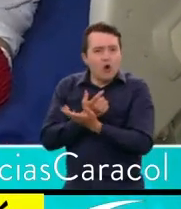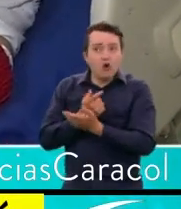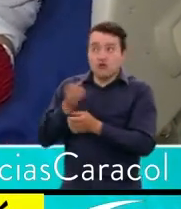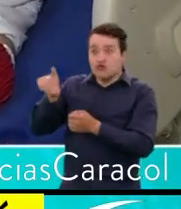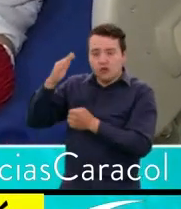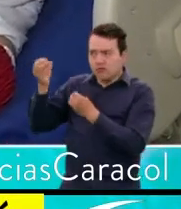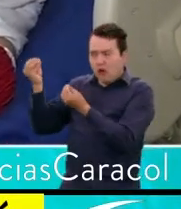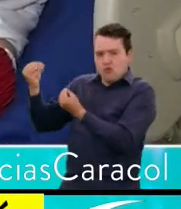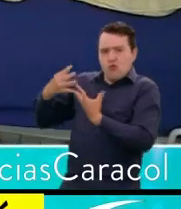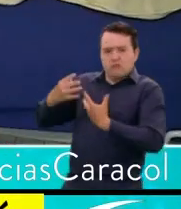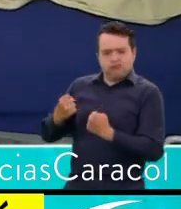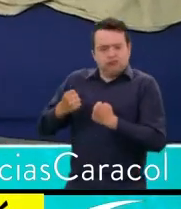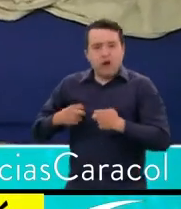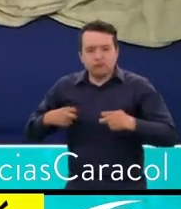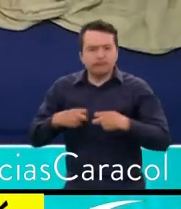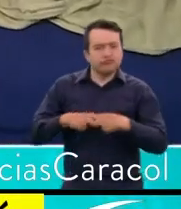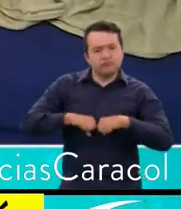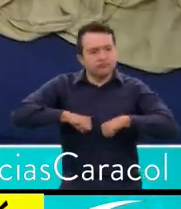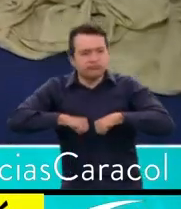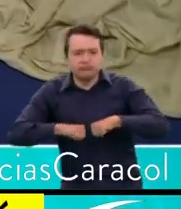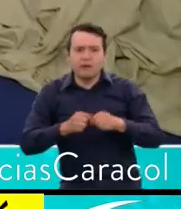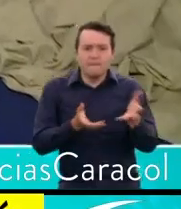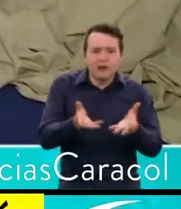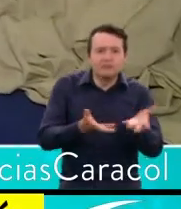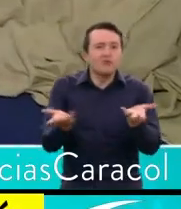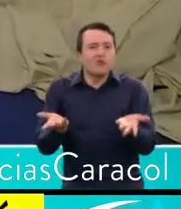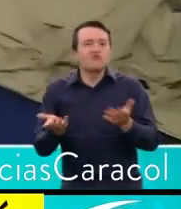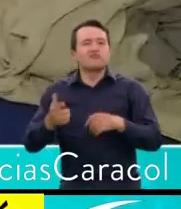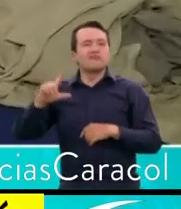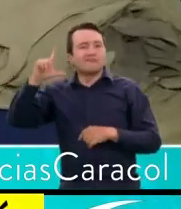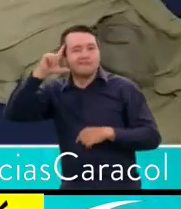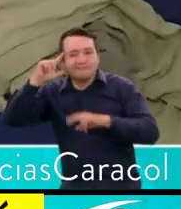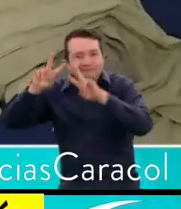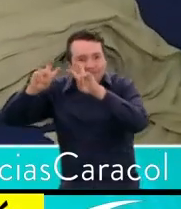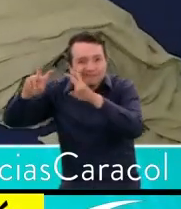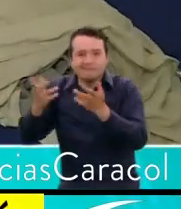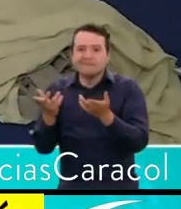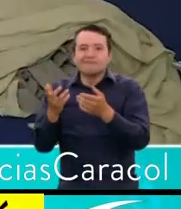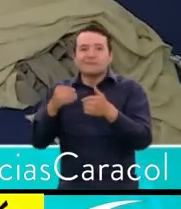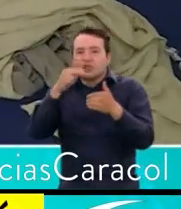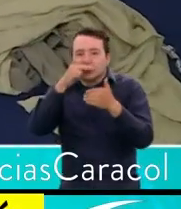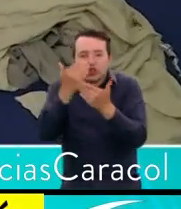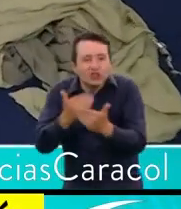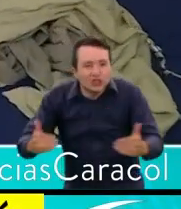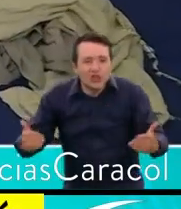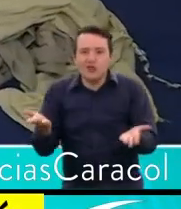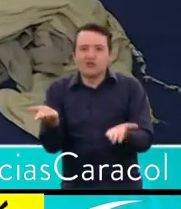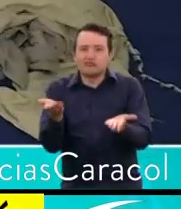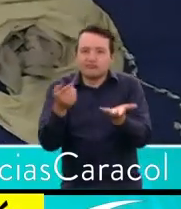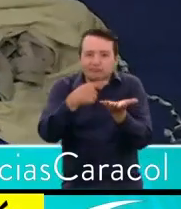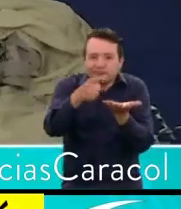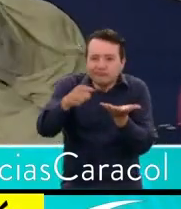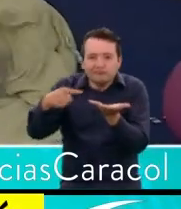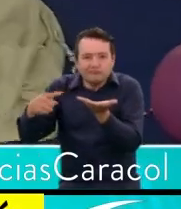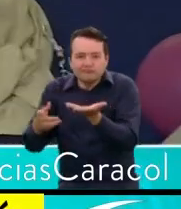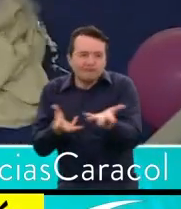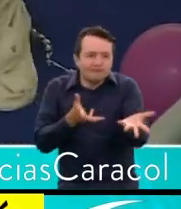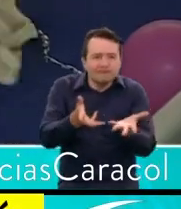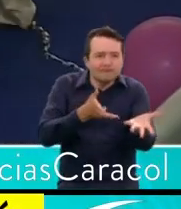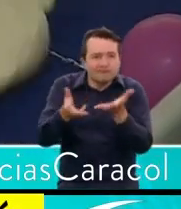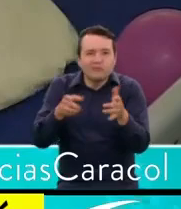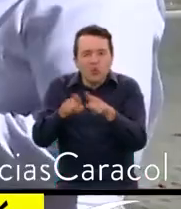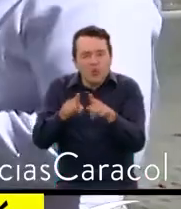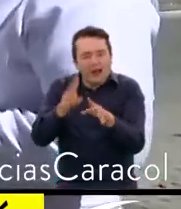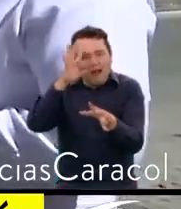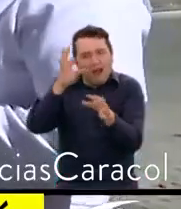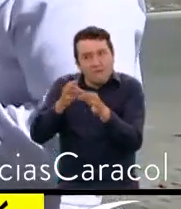a la persona necesitada en ginecología en pediatría en cada una de las actividades que hacemos siempre está esa fe puesta